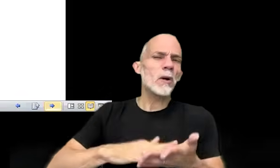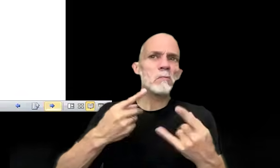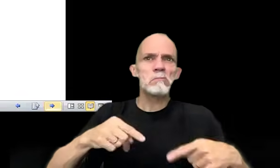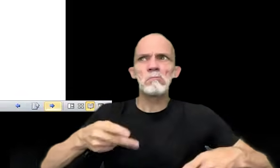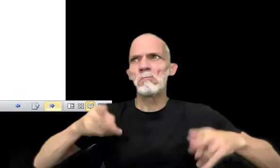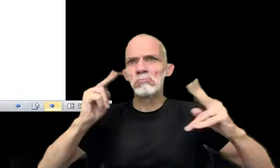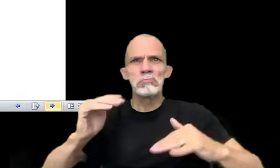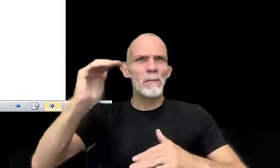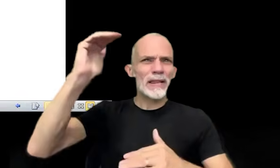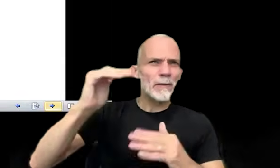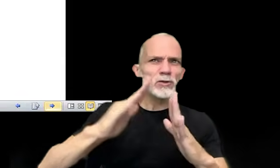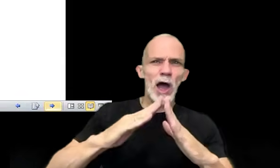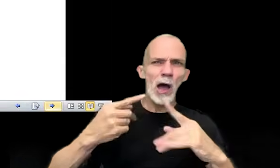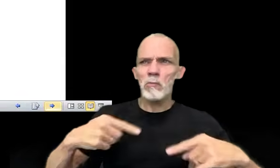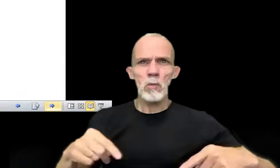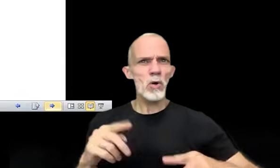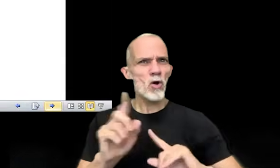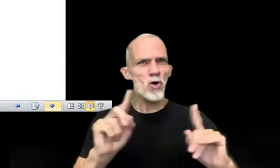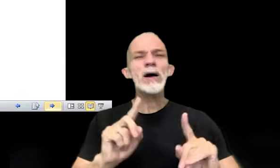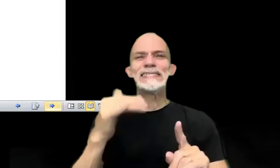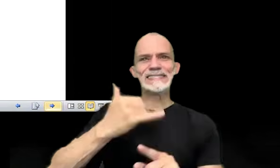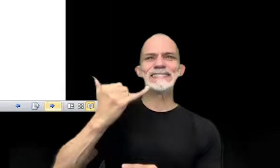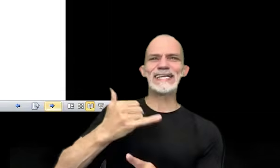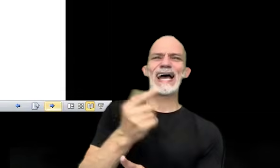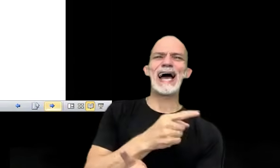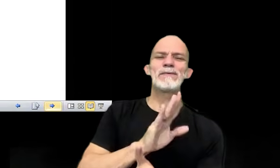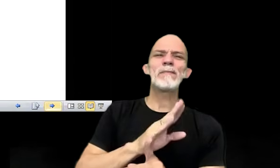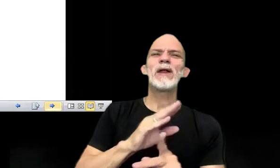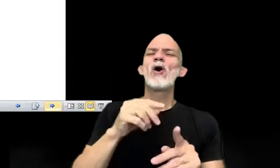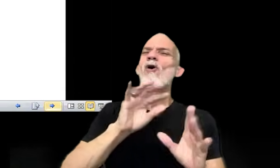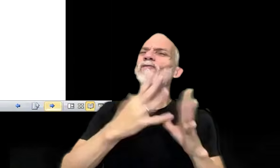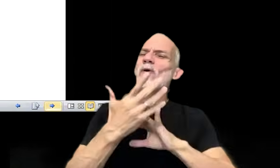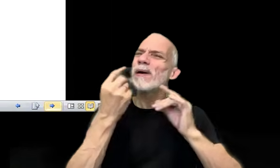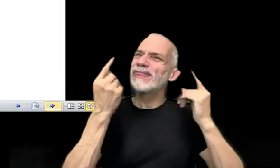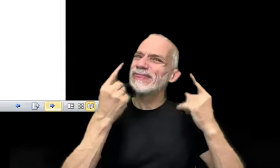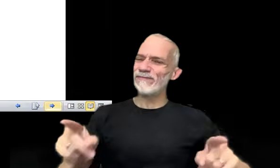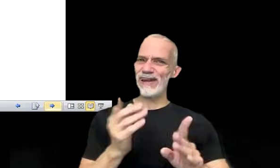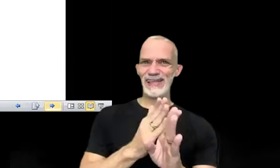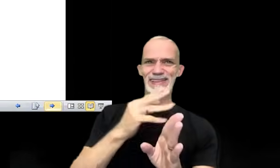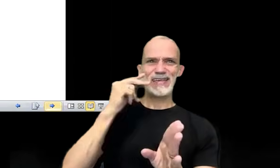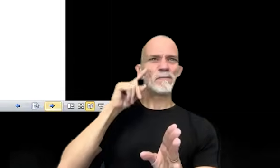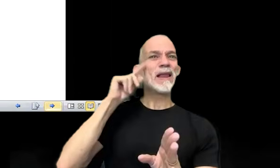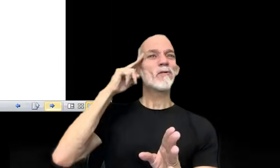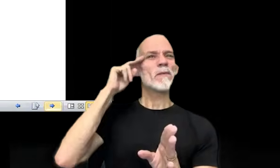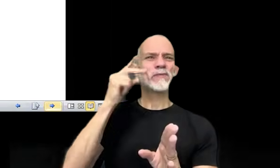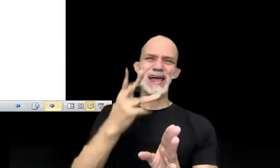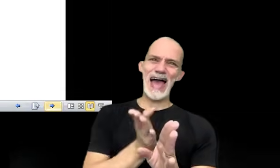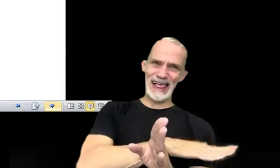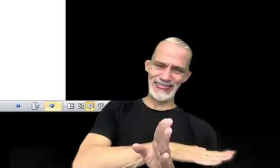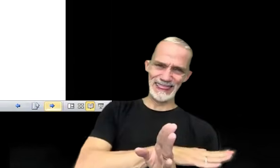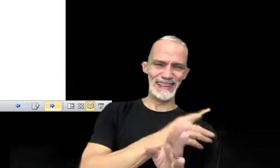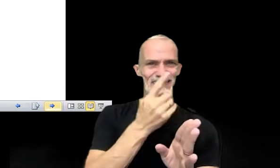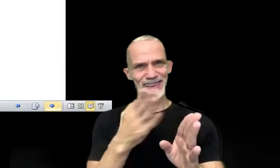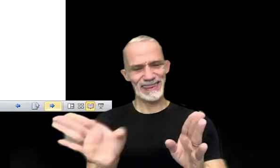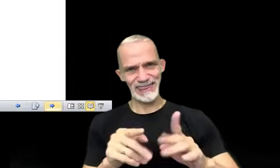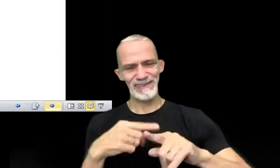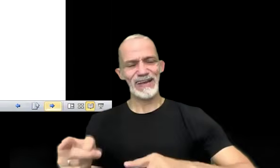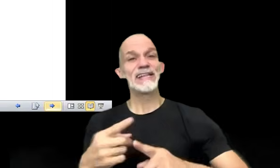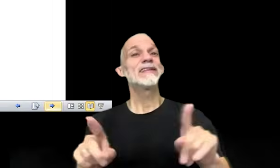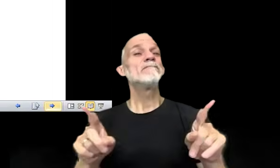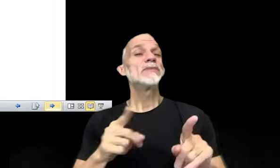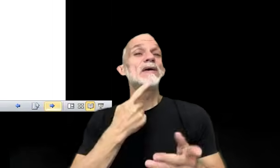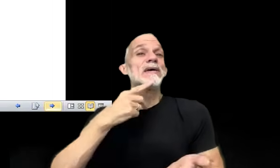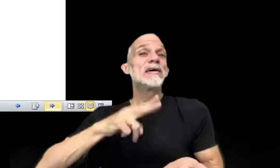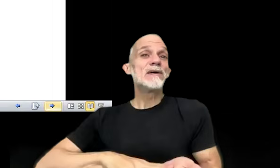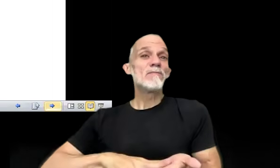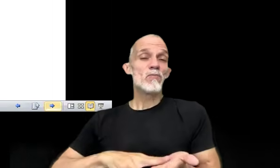sea, no existía una imposición al patrimonio. Sí existía, pero bajo otra forma. El impuesto viene y bajo